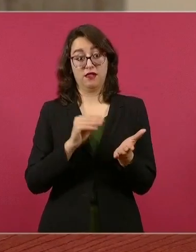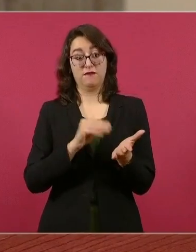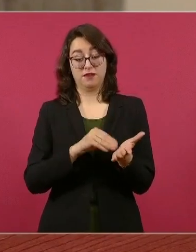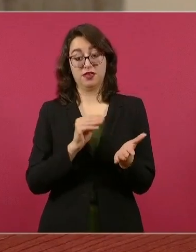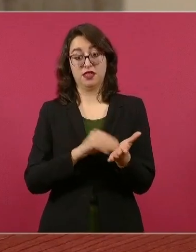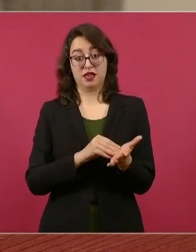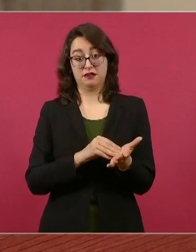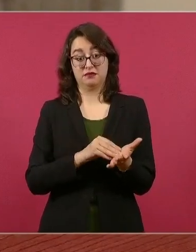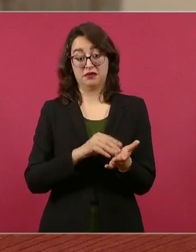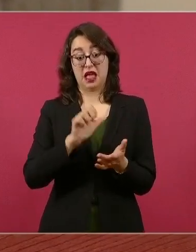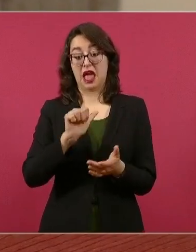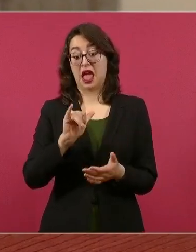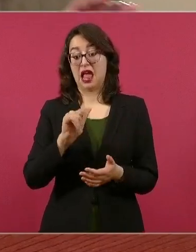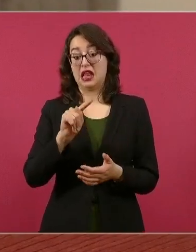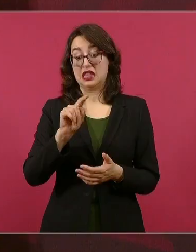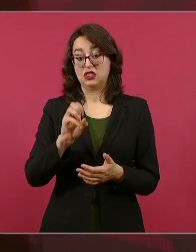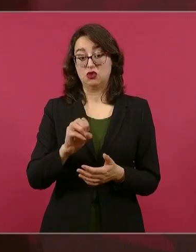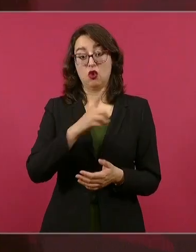debe irse.